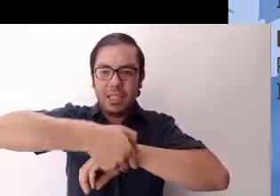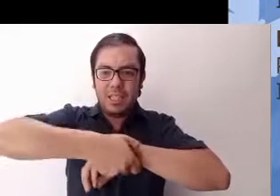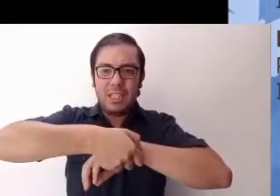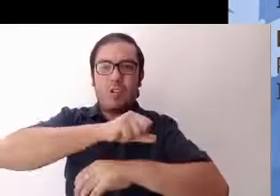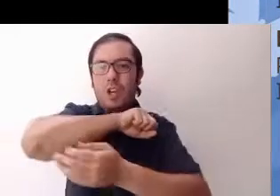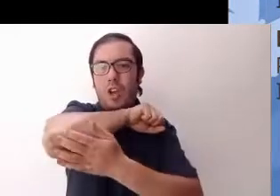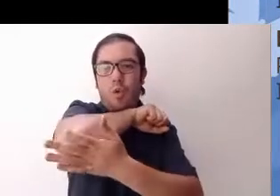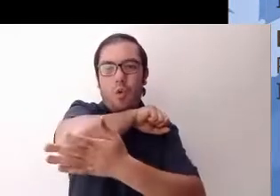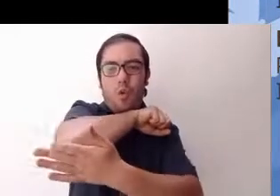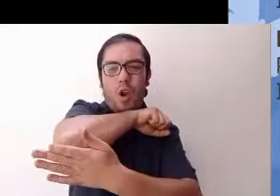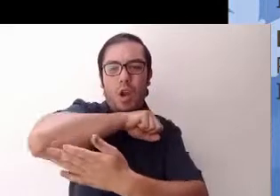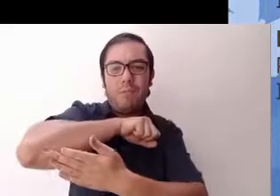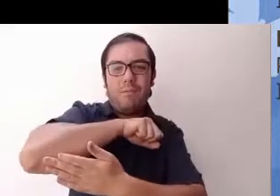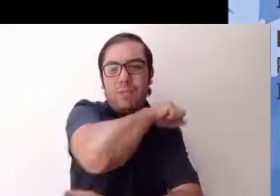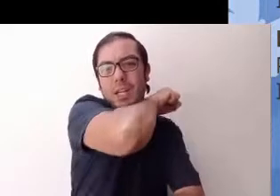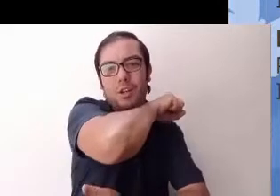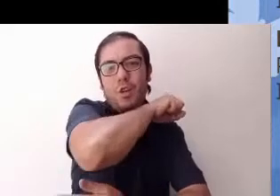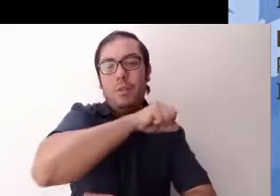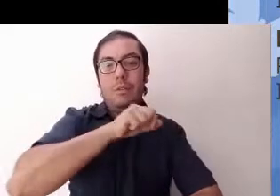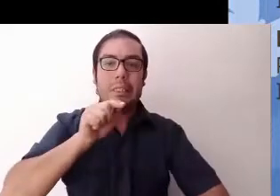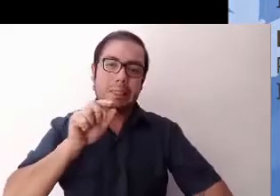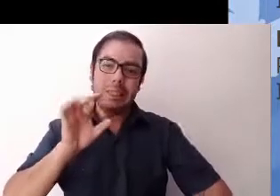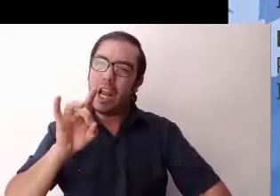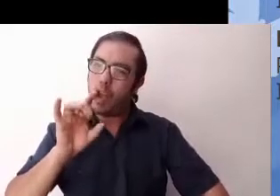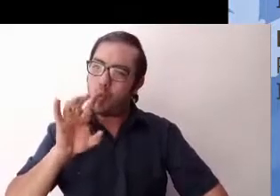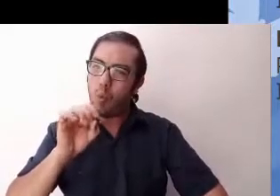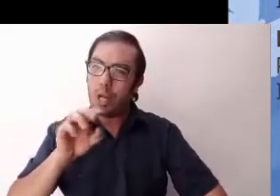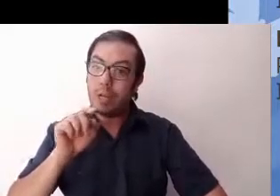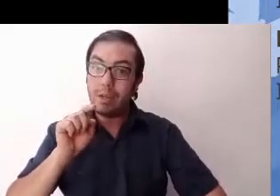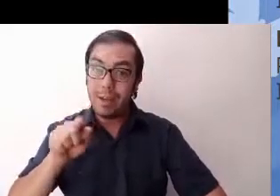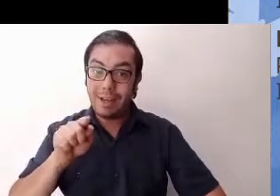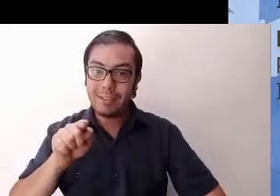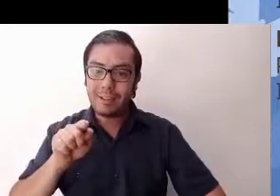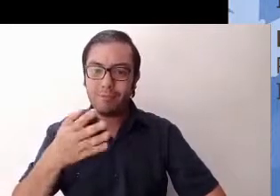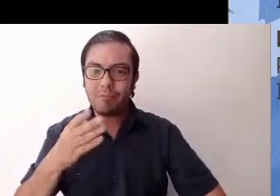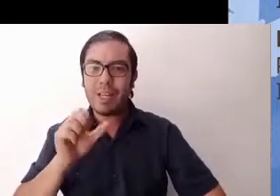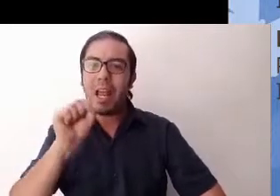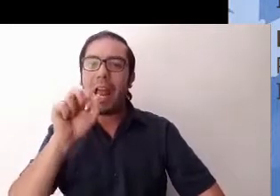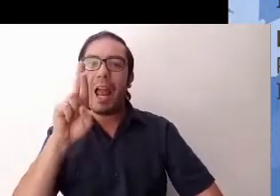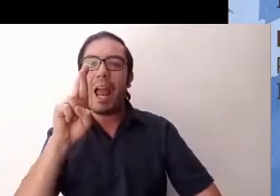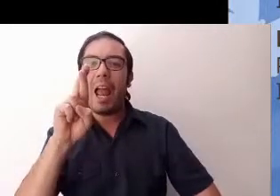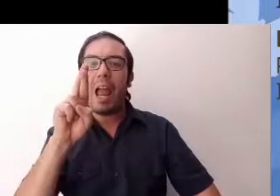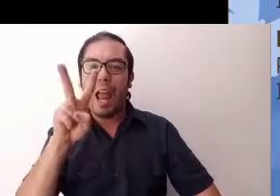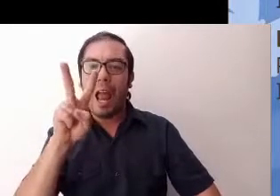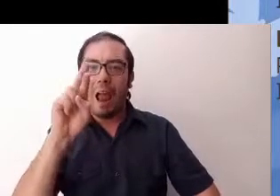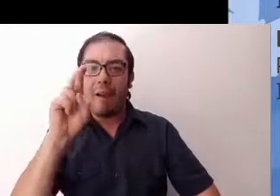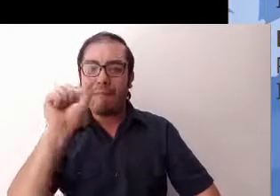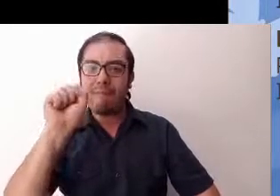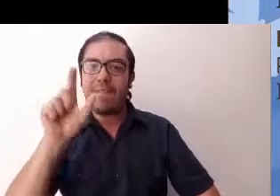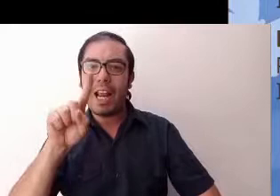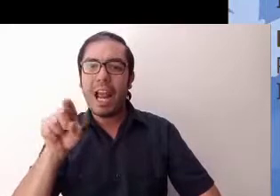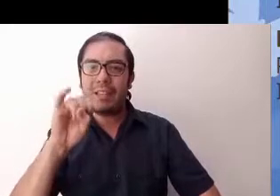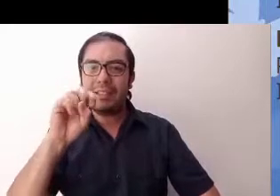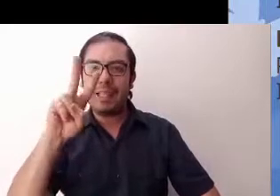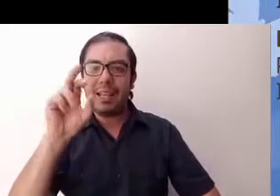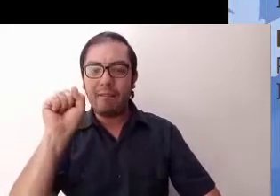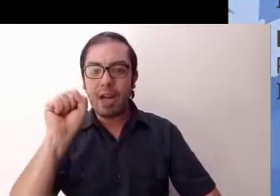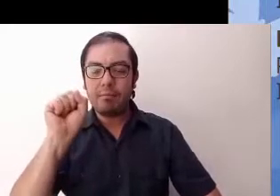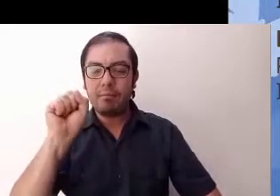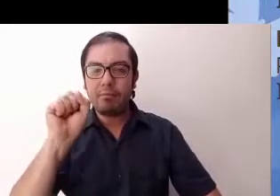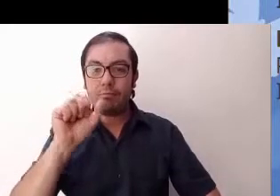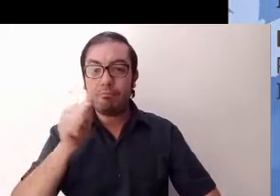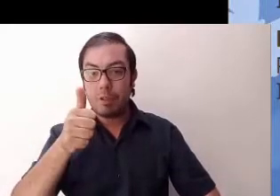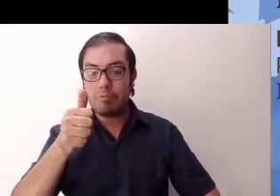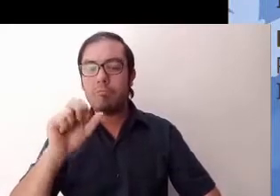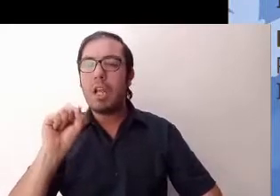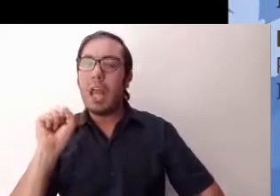abrasiva. Luego tenemos las heridas cortantes, que las heridas cortantes son ocasionadas obviamente por objetos cortantes como